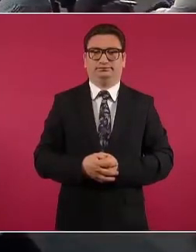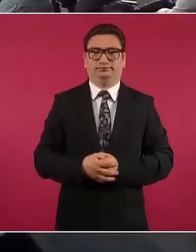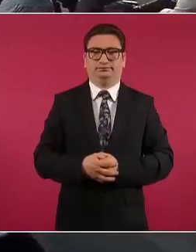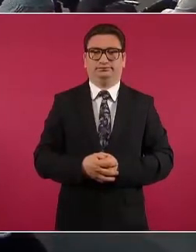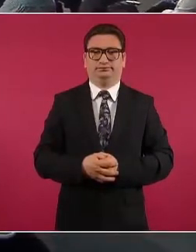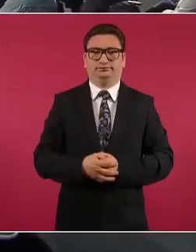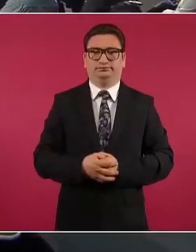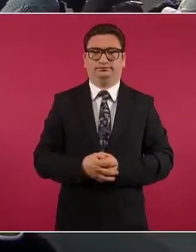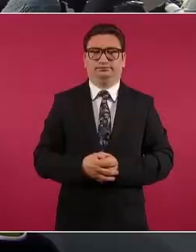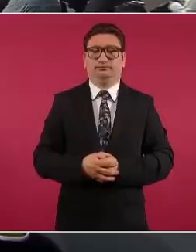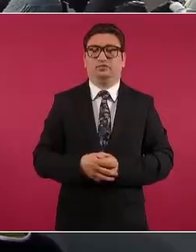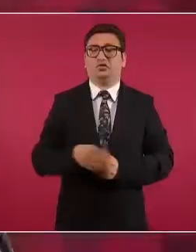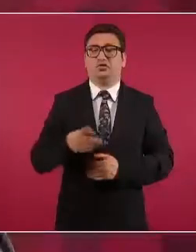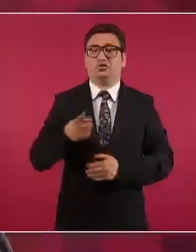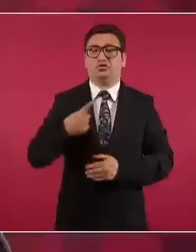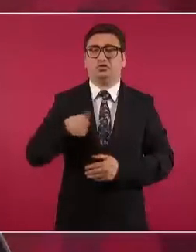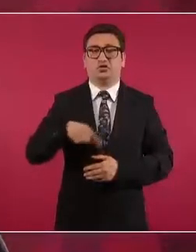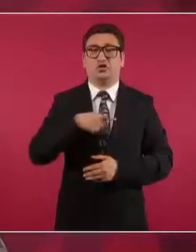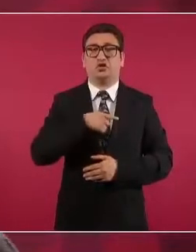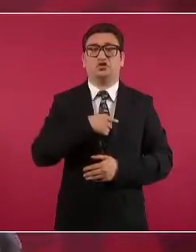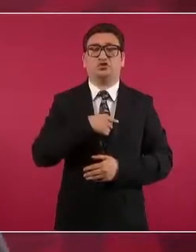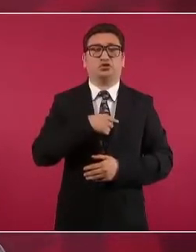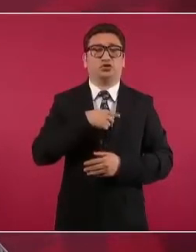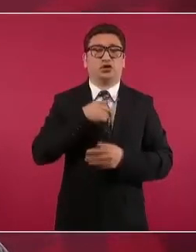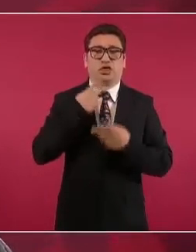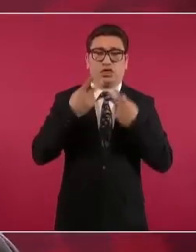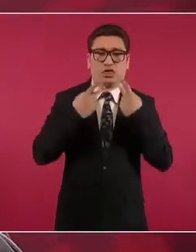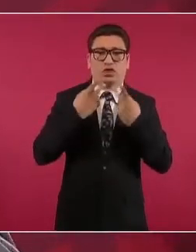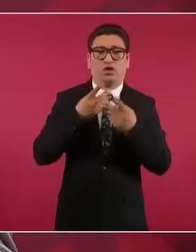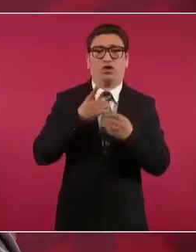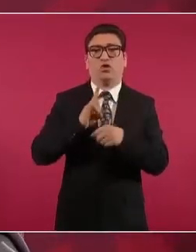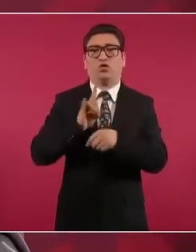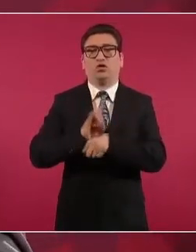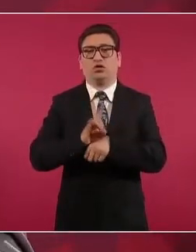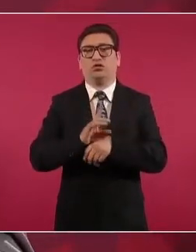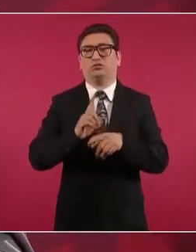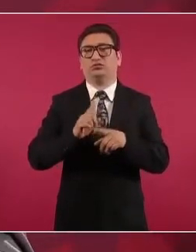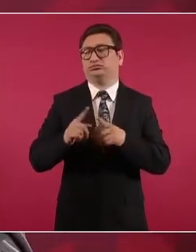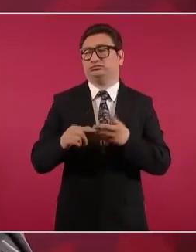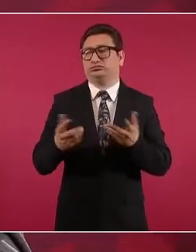solo fingiendo, no es un asunto de disculpa,